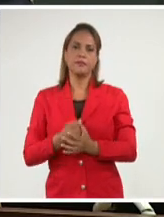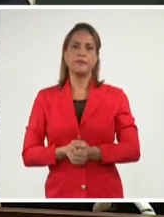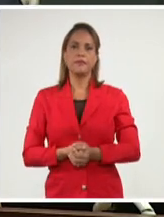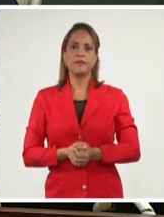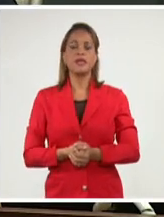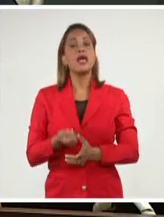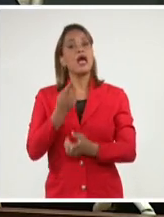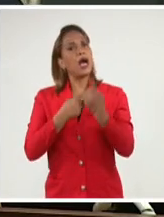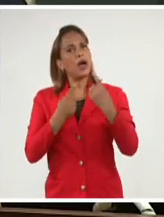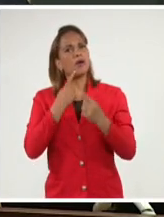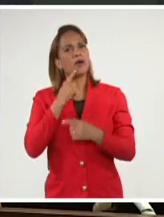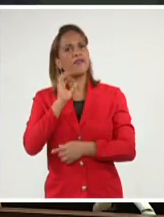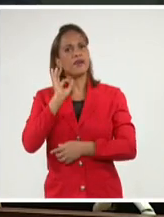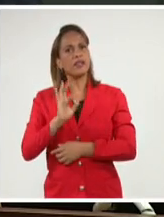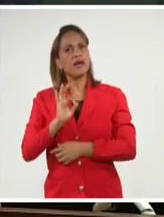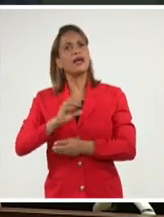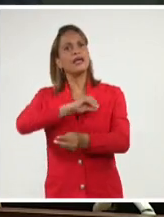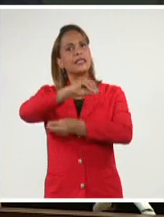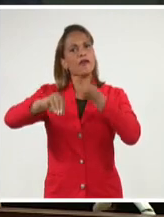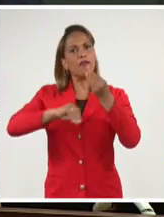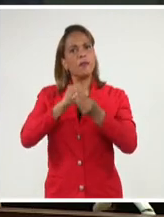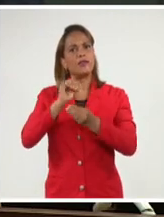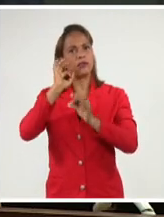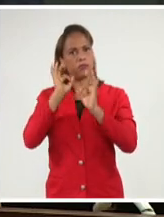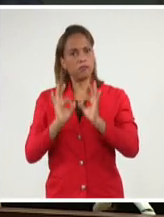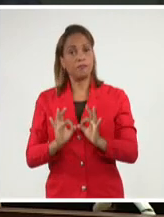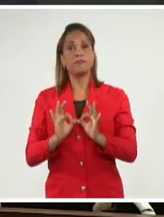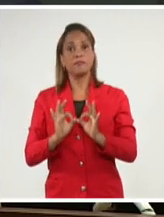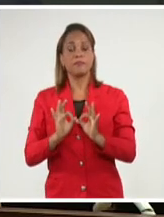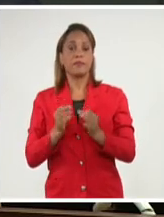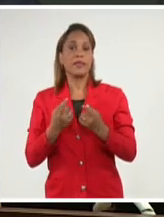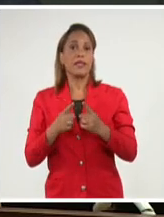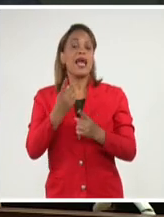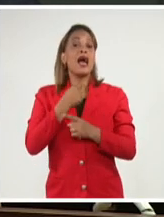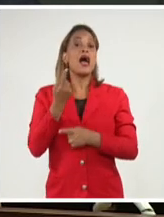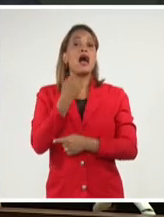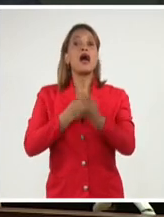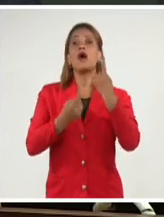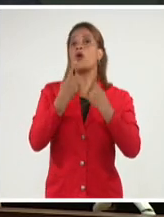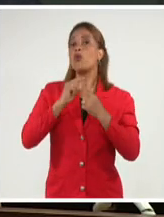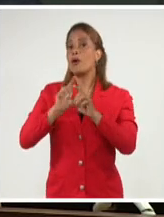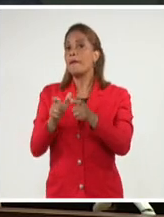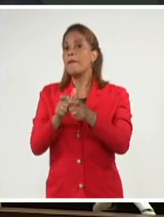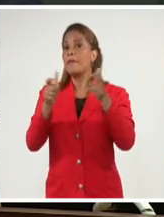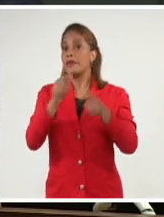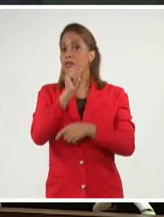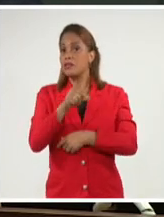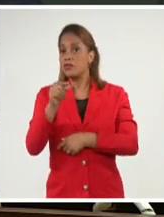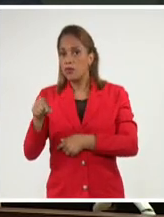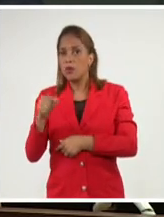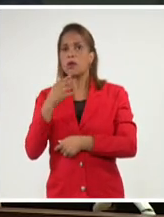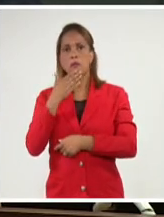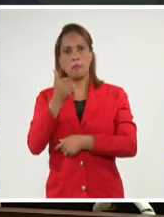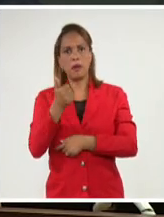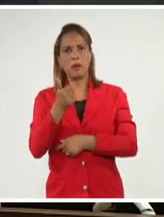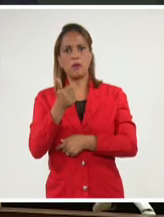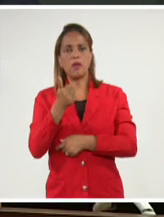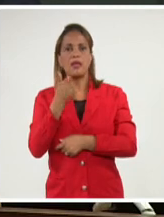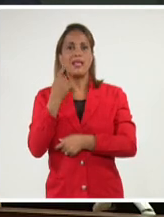Aunque se trate incluso de transformaciones radicales, aunque la mayoría de la gente se beneficie,